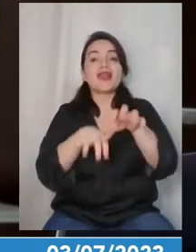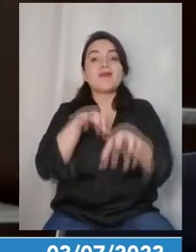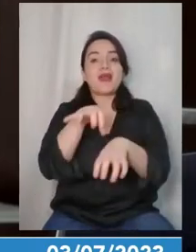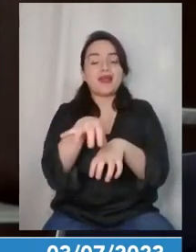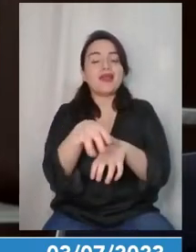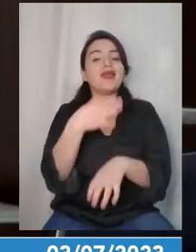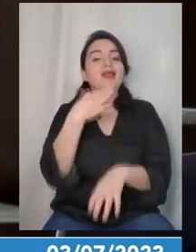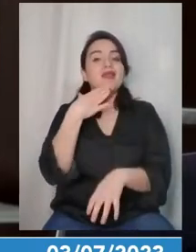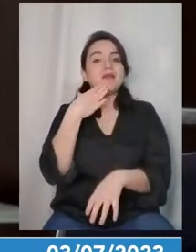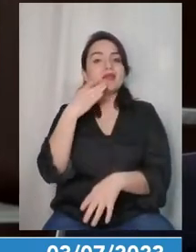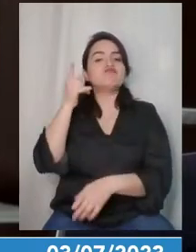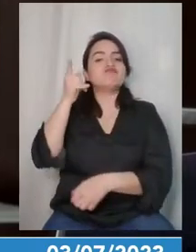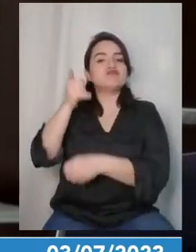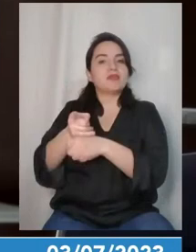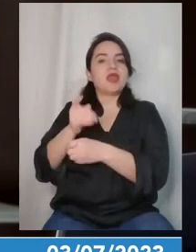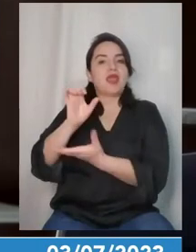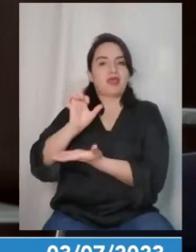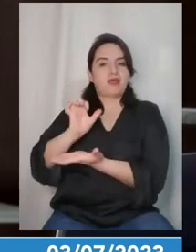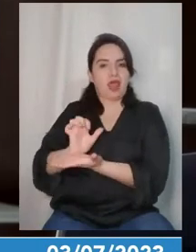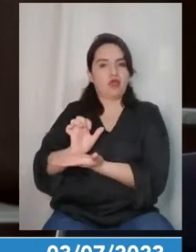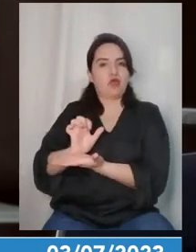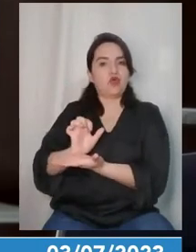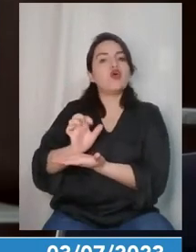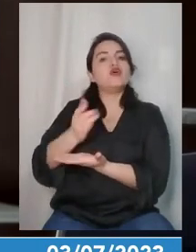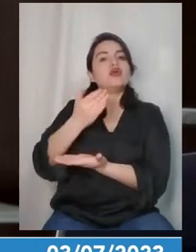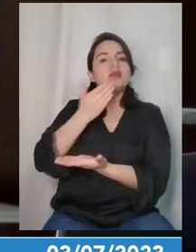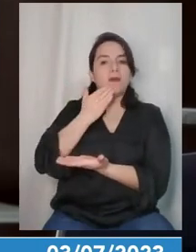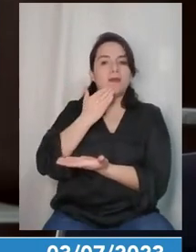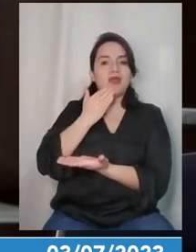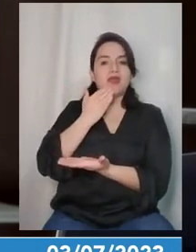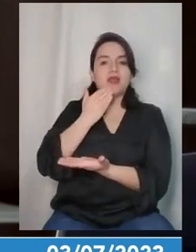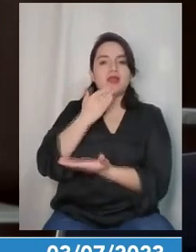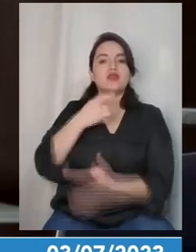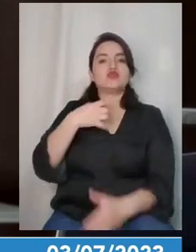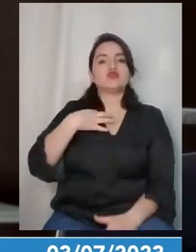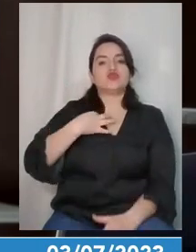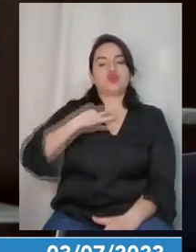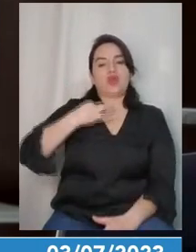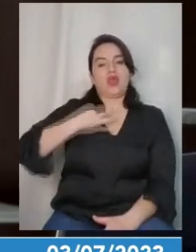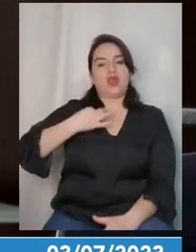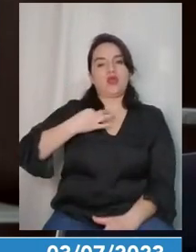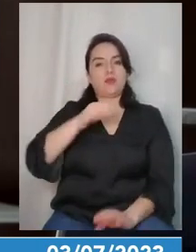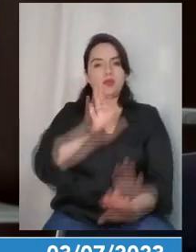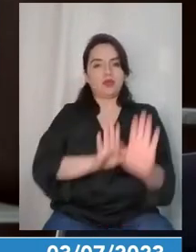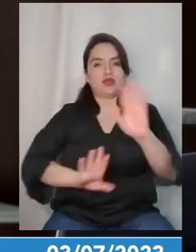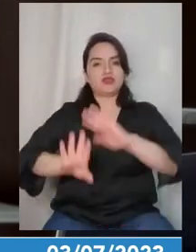para el Estado, y así como también podría hacerlo para los ciudadanos, para proteger a nuestros animales.